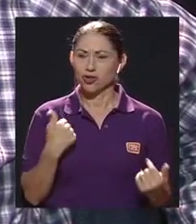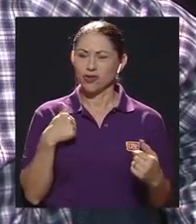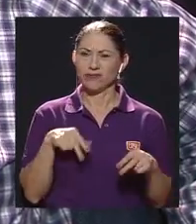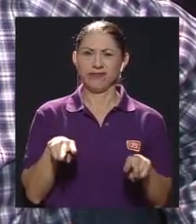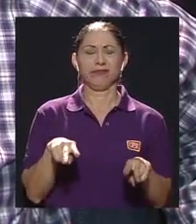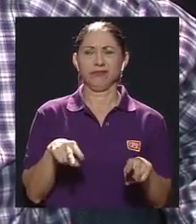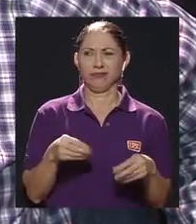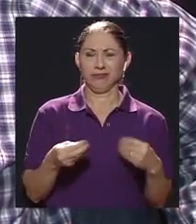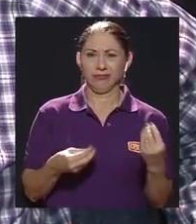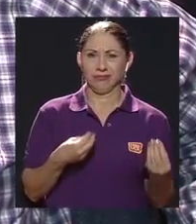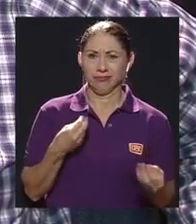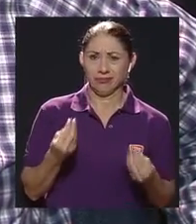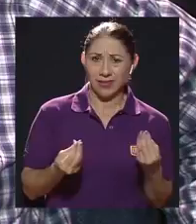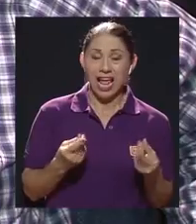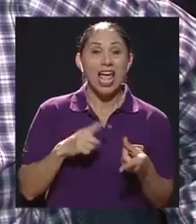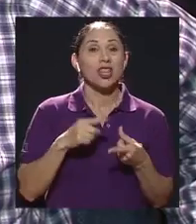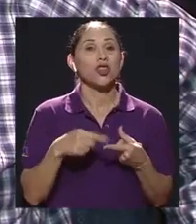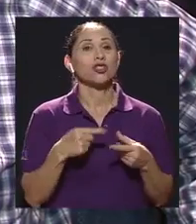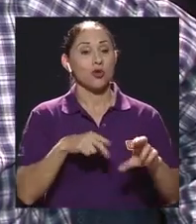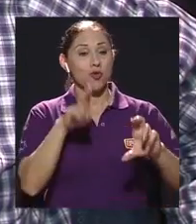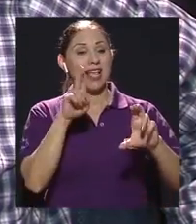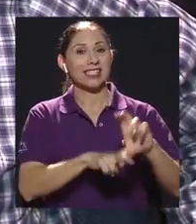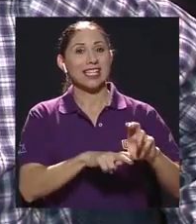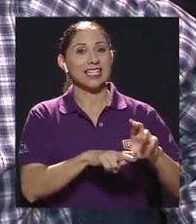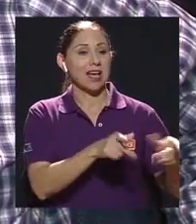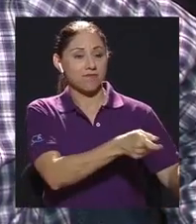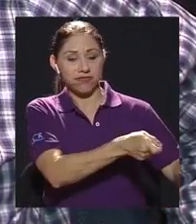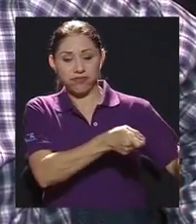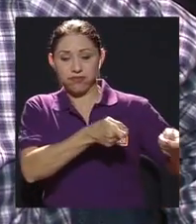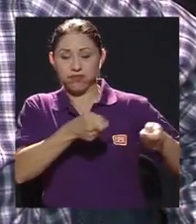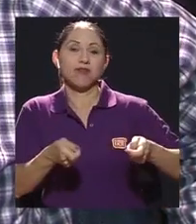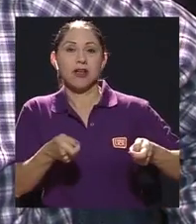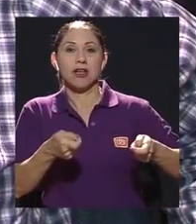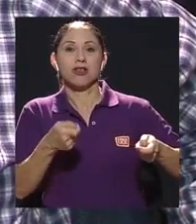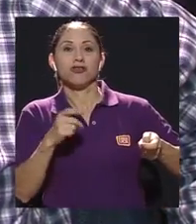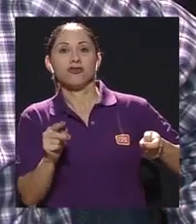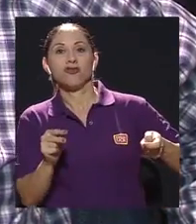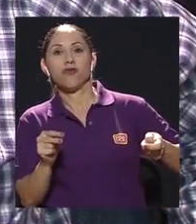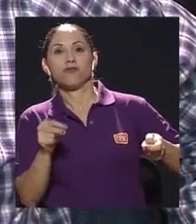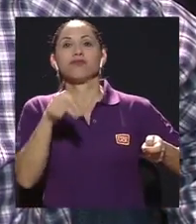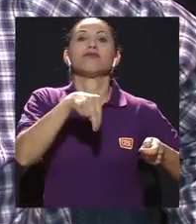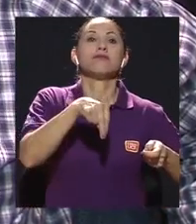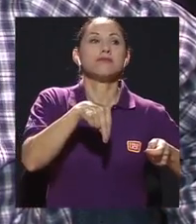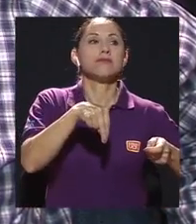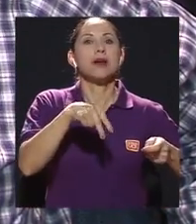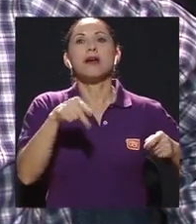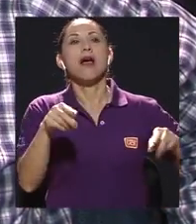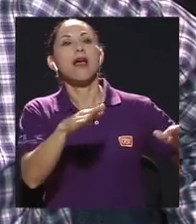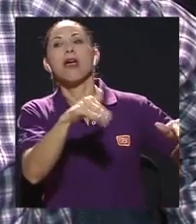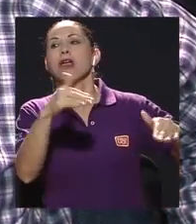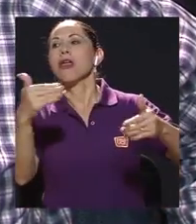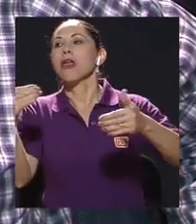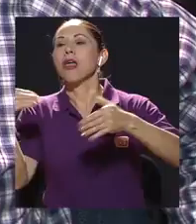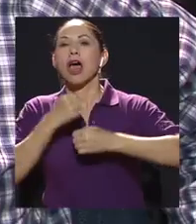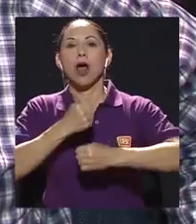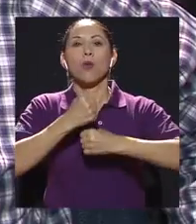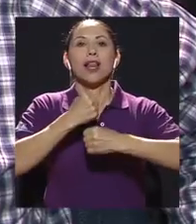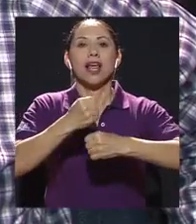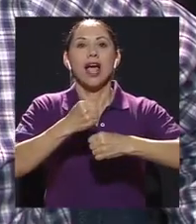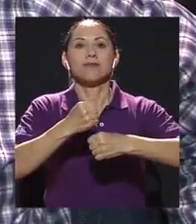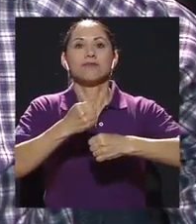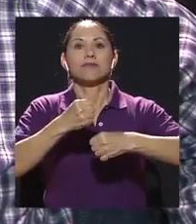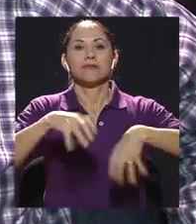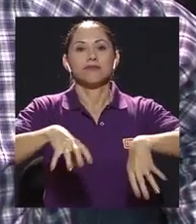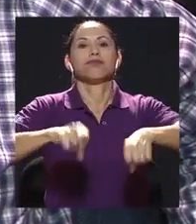indigné, y entonces agarré una silla y me paré a la entrada de la facultad y llamé a la huelga, y ocupamos la facultad durante 15